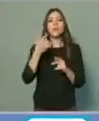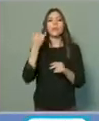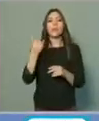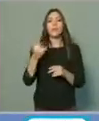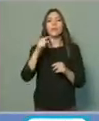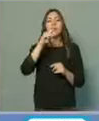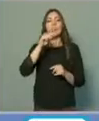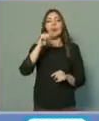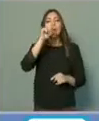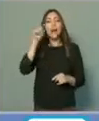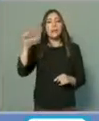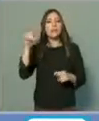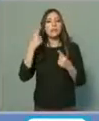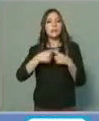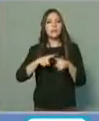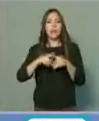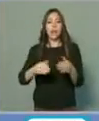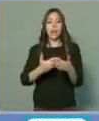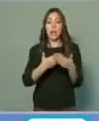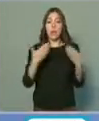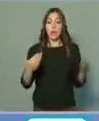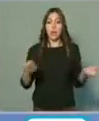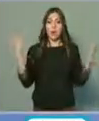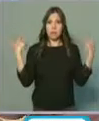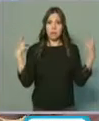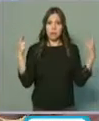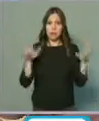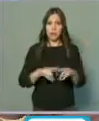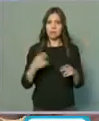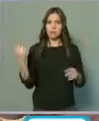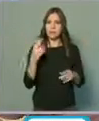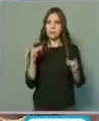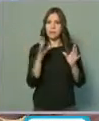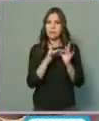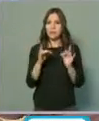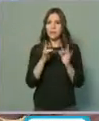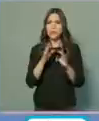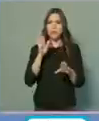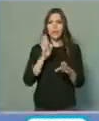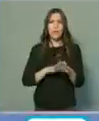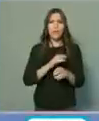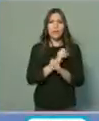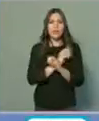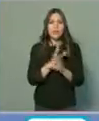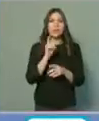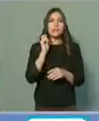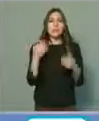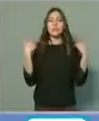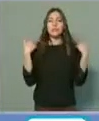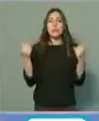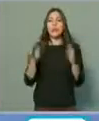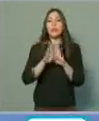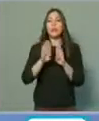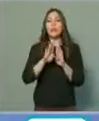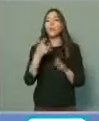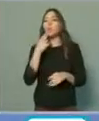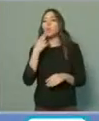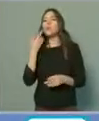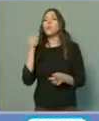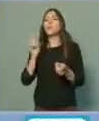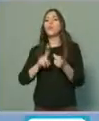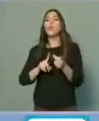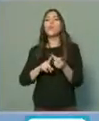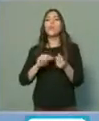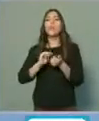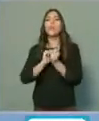se preocupan porque realmente entiendan qué es lo que van a hacer con todas estas herramientas para poder utilizarlas después. ¿Dónde se da este